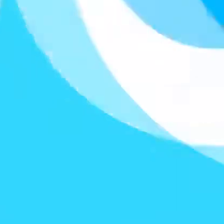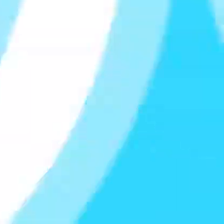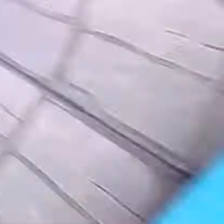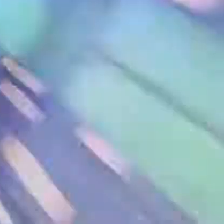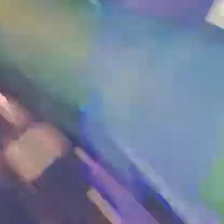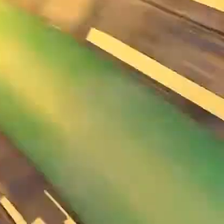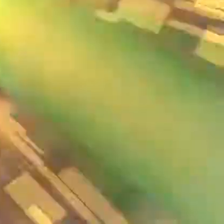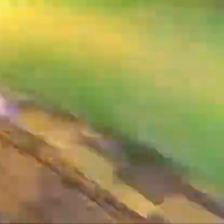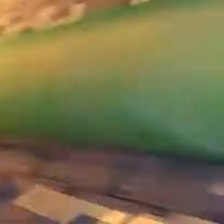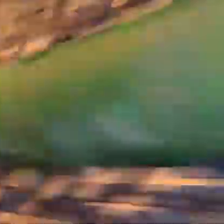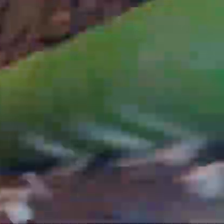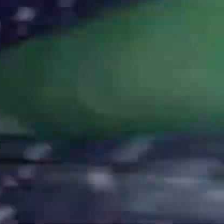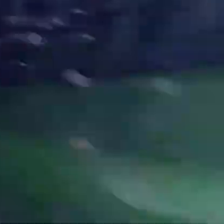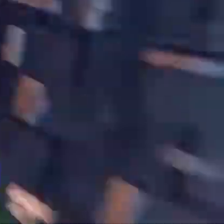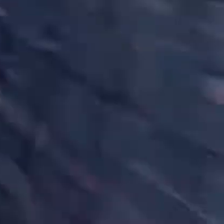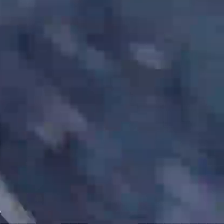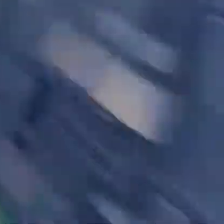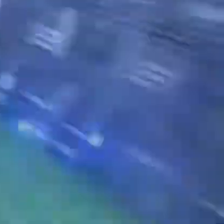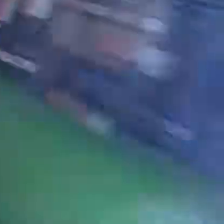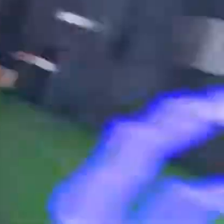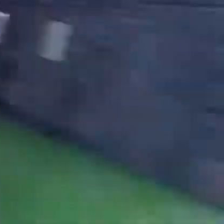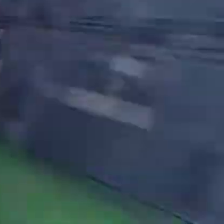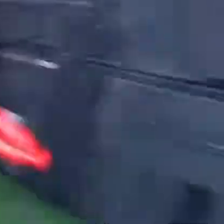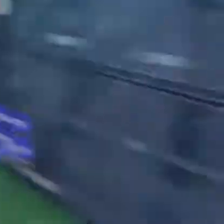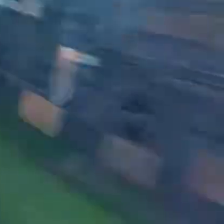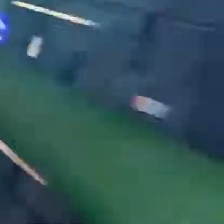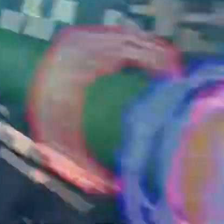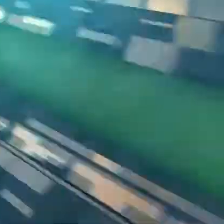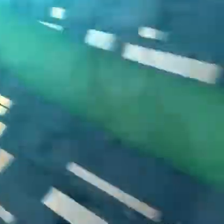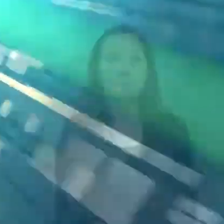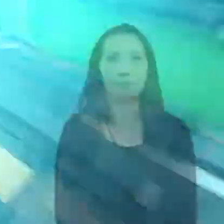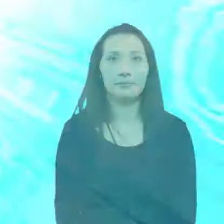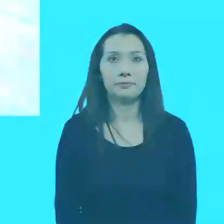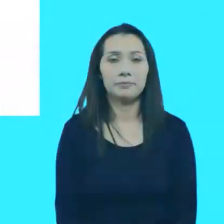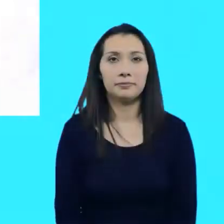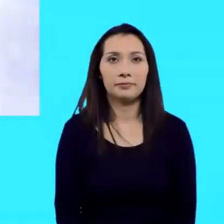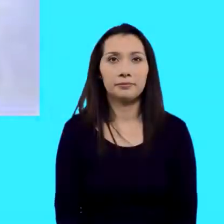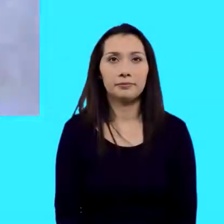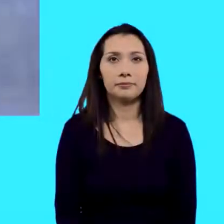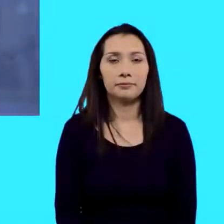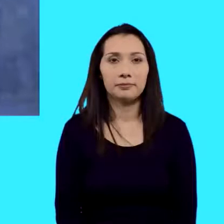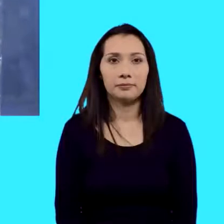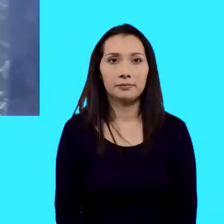Reporteros 3.0. Desde una nave espacial conduce el programa el robot Selkie 3K.